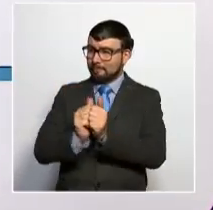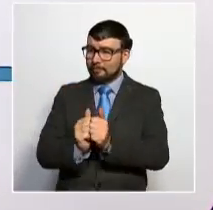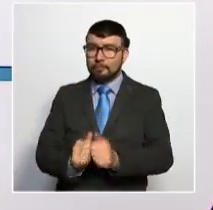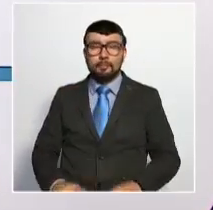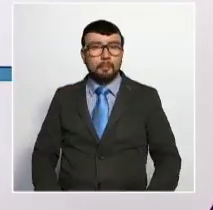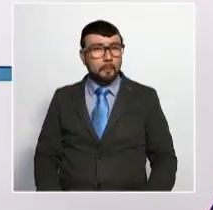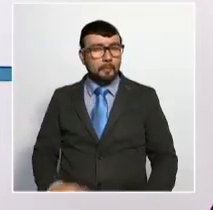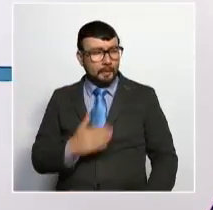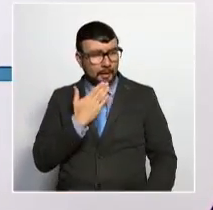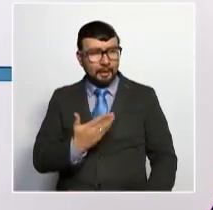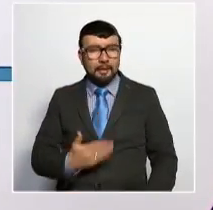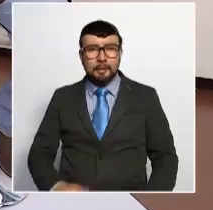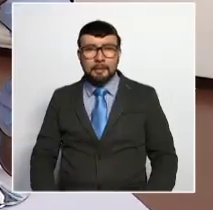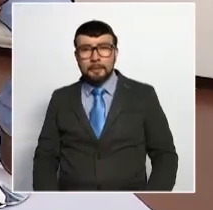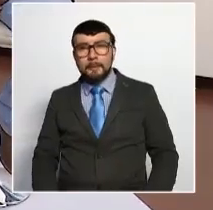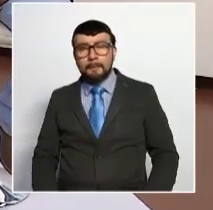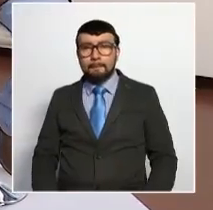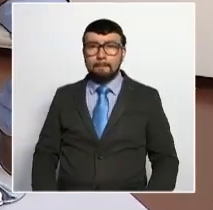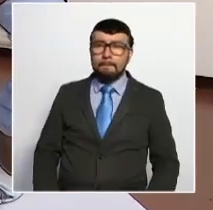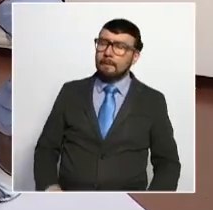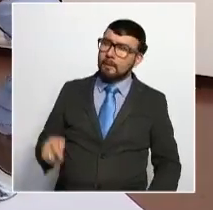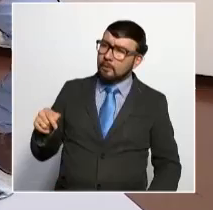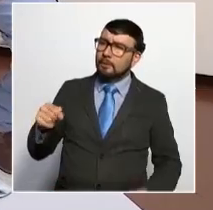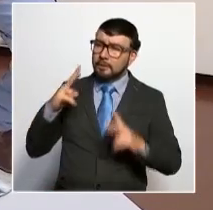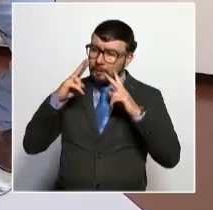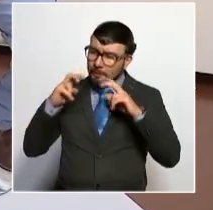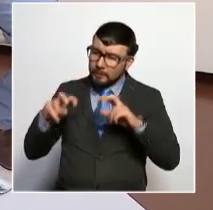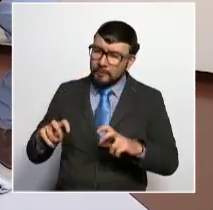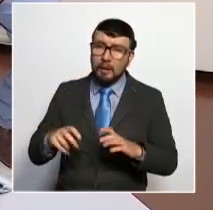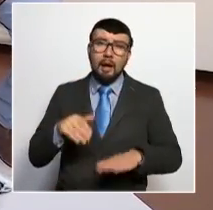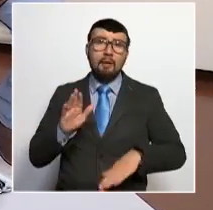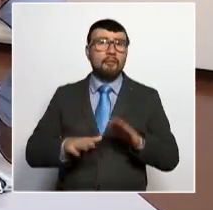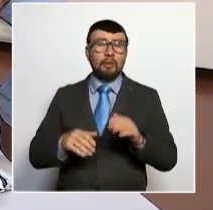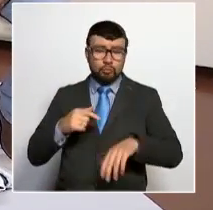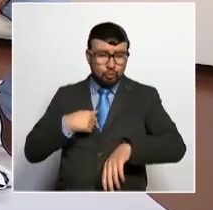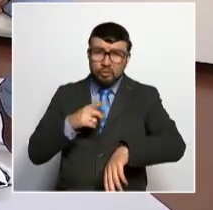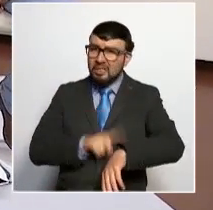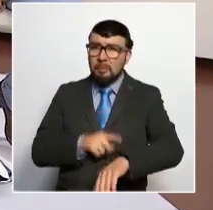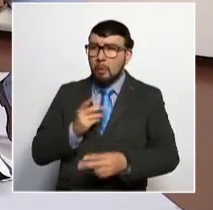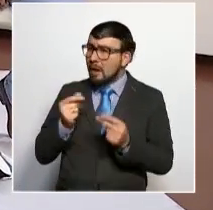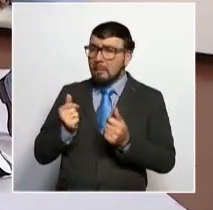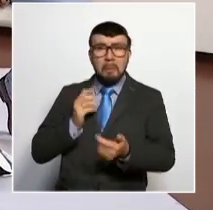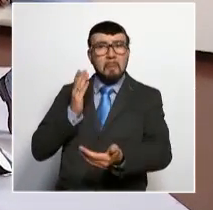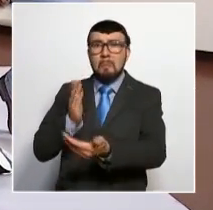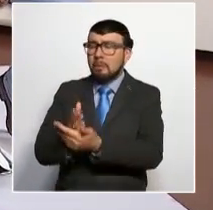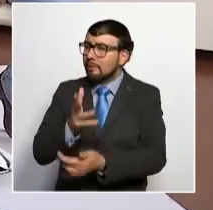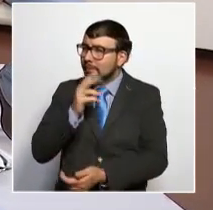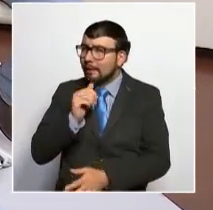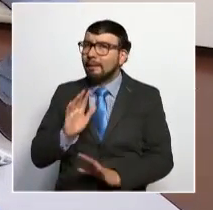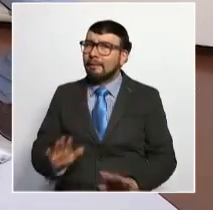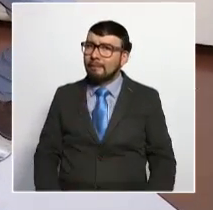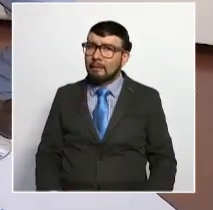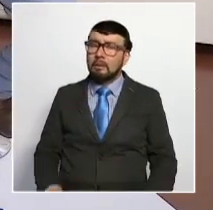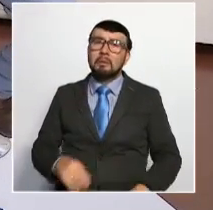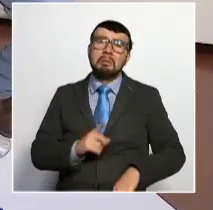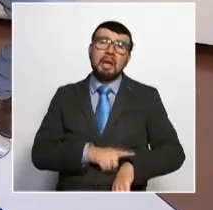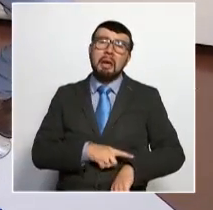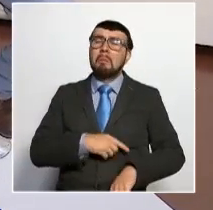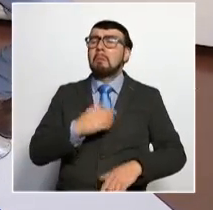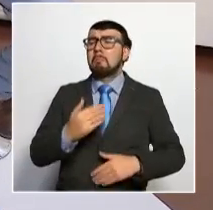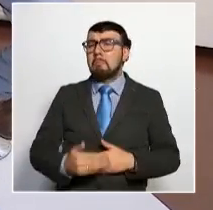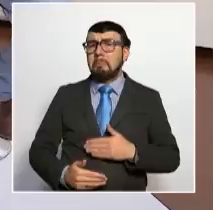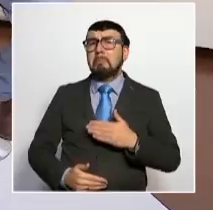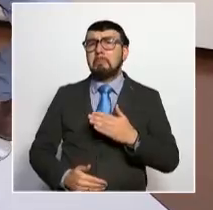doctor. Yo hacía ese análisis de la historia tardía. Contemos un poco de esa historia, doctor Germán, que usted que tiene tantos años de experiencia en atender